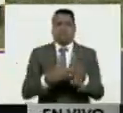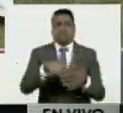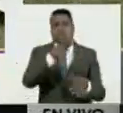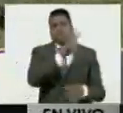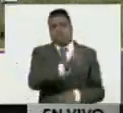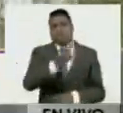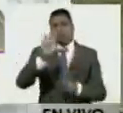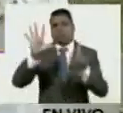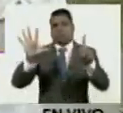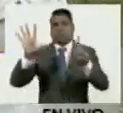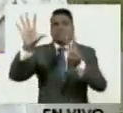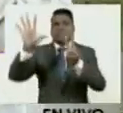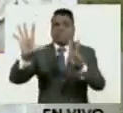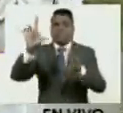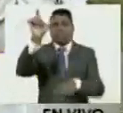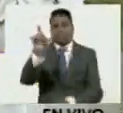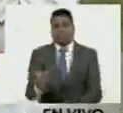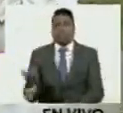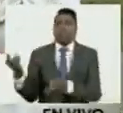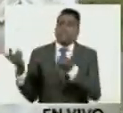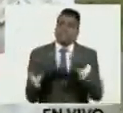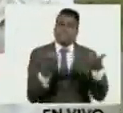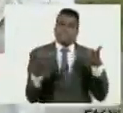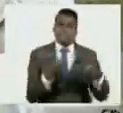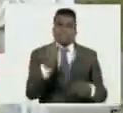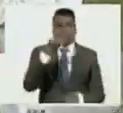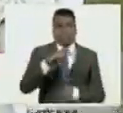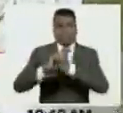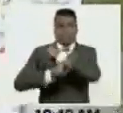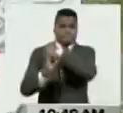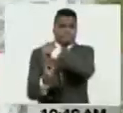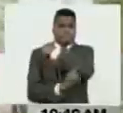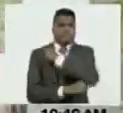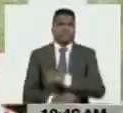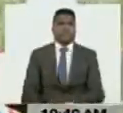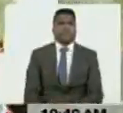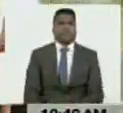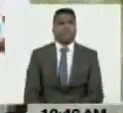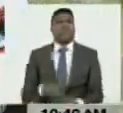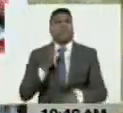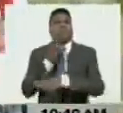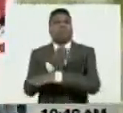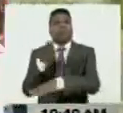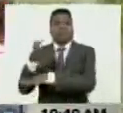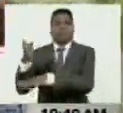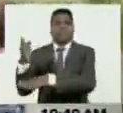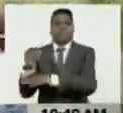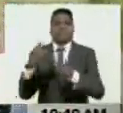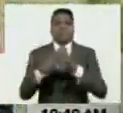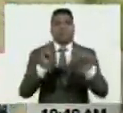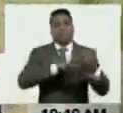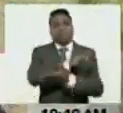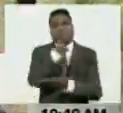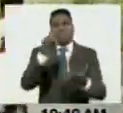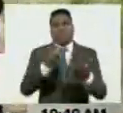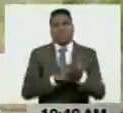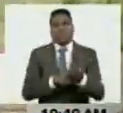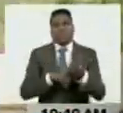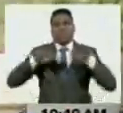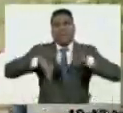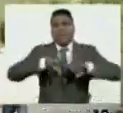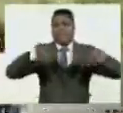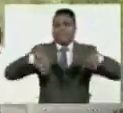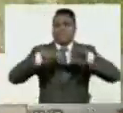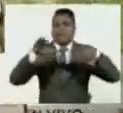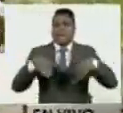1.568.267 personas, destacando la masiva concurrencia al Parque Nacional Morrocoy con más